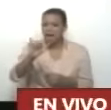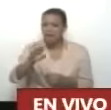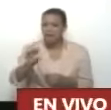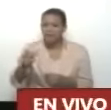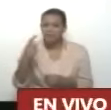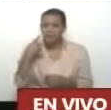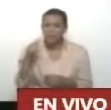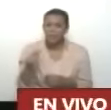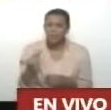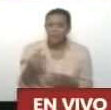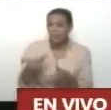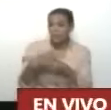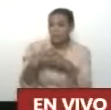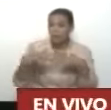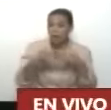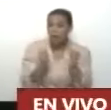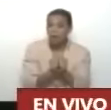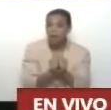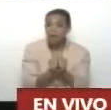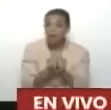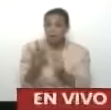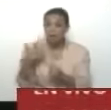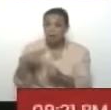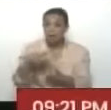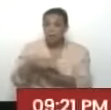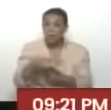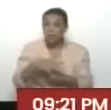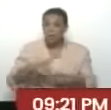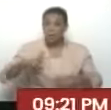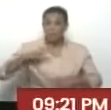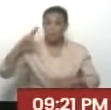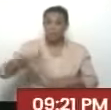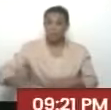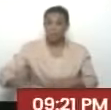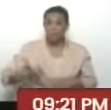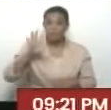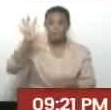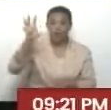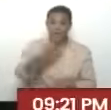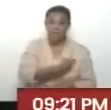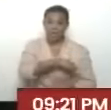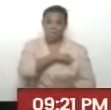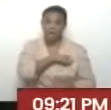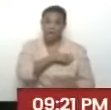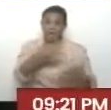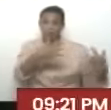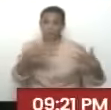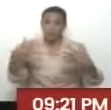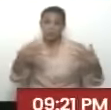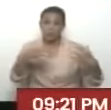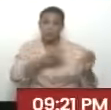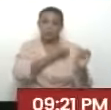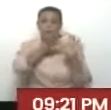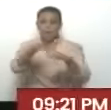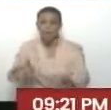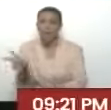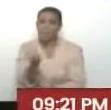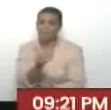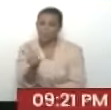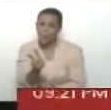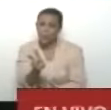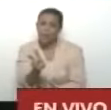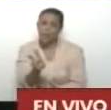que en medio de la guerra que hubo en Portugal y en España, tuvieron que emigrar hacia Venezuela